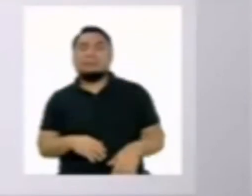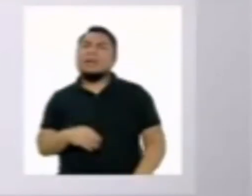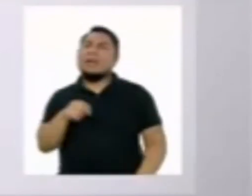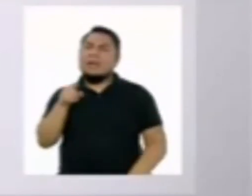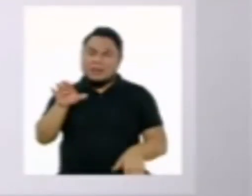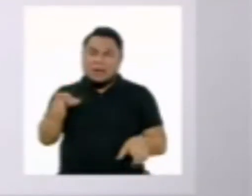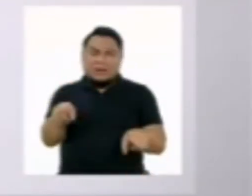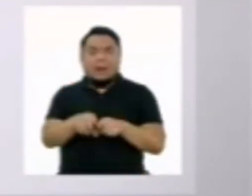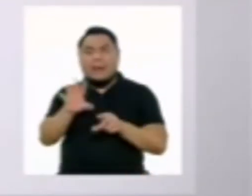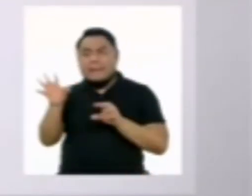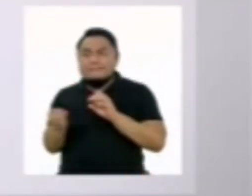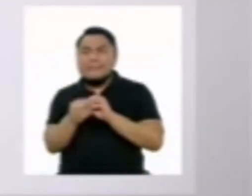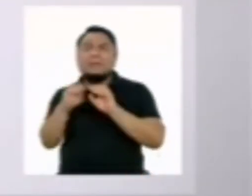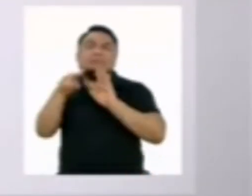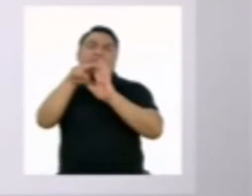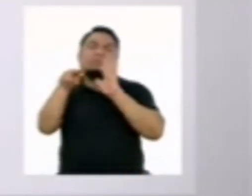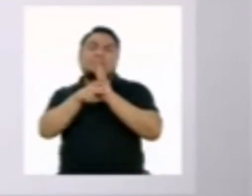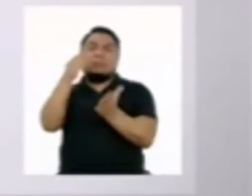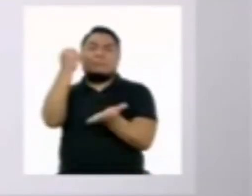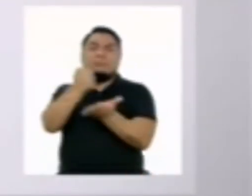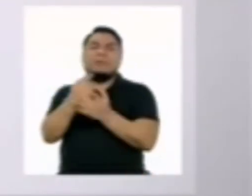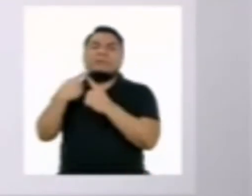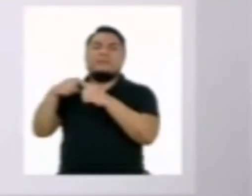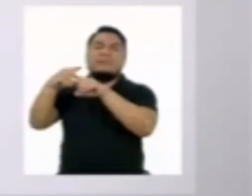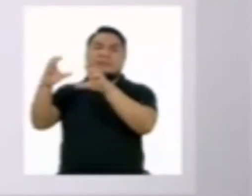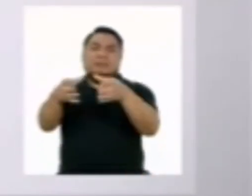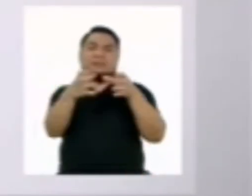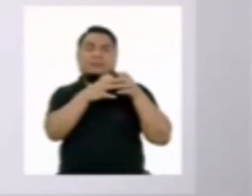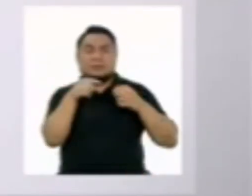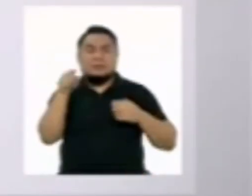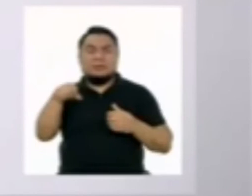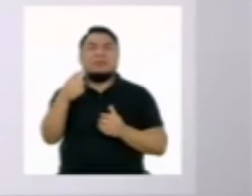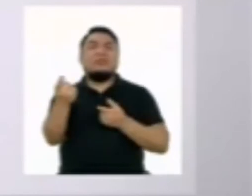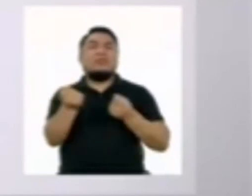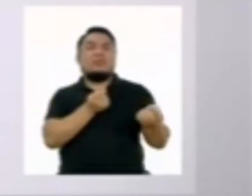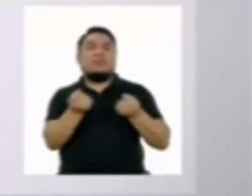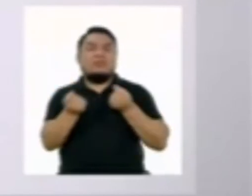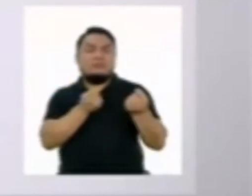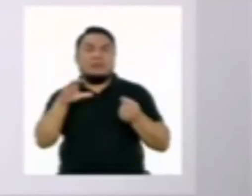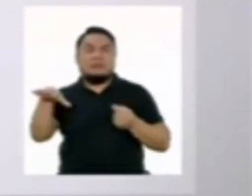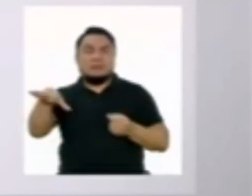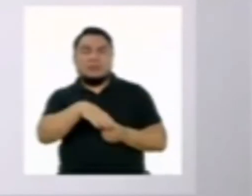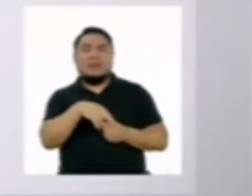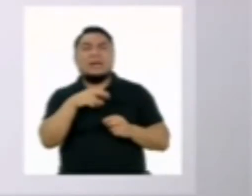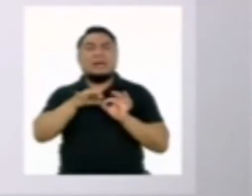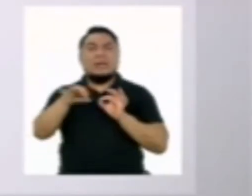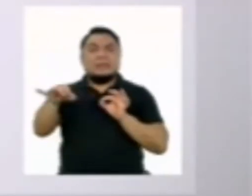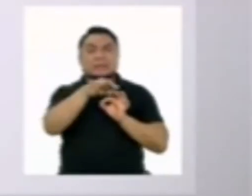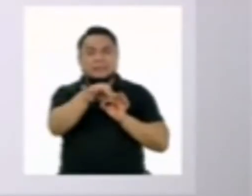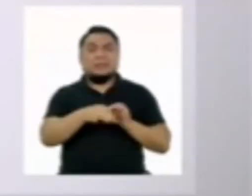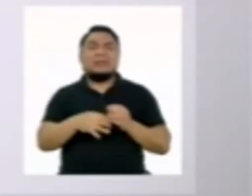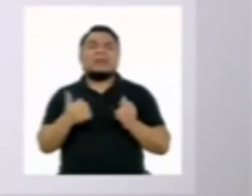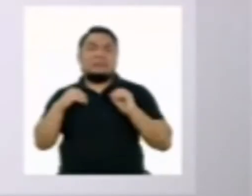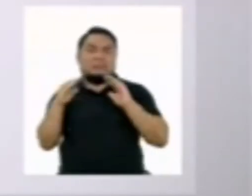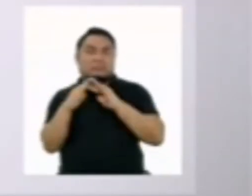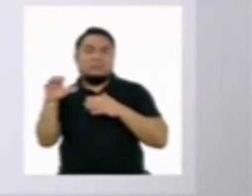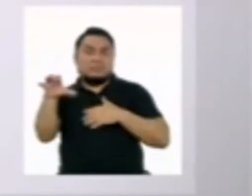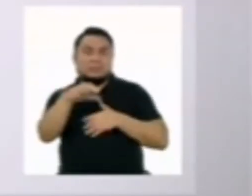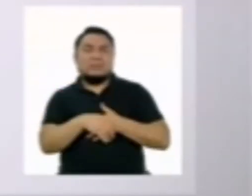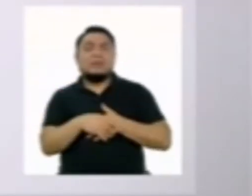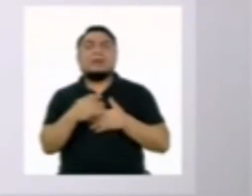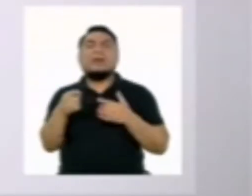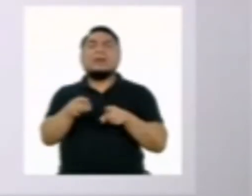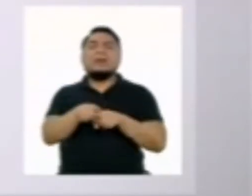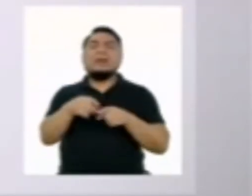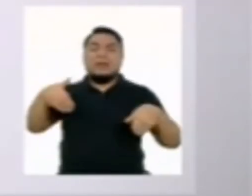normas promulgadas por los diversos organismos públicos de los niveles de gobierno nacional, regional y local. Me refiero